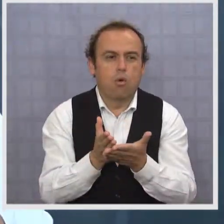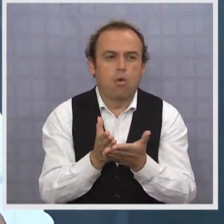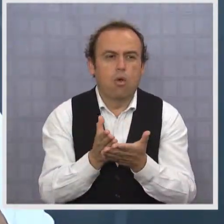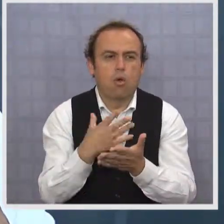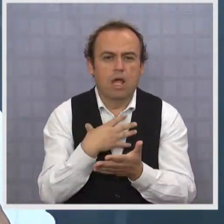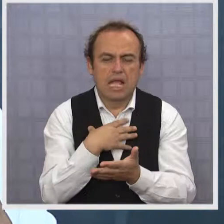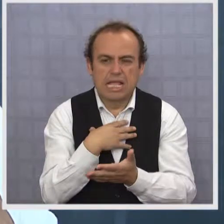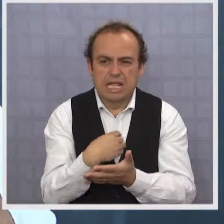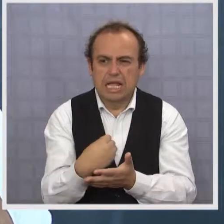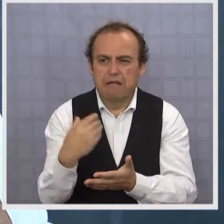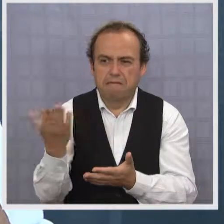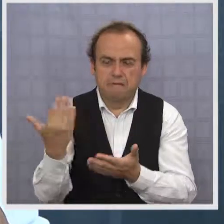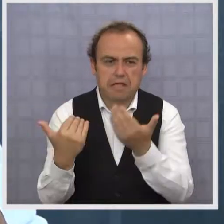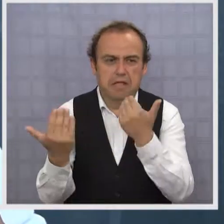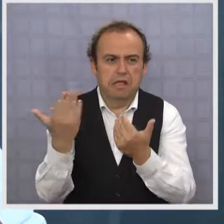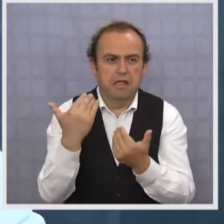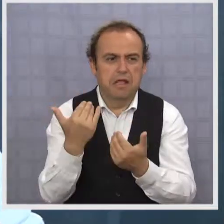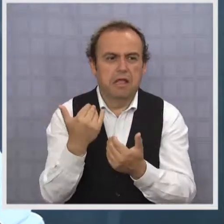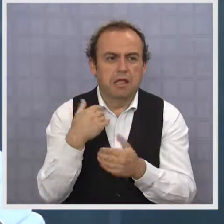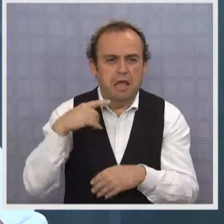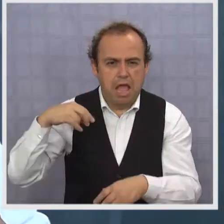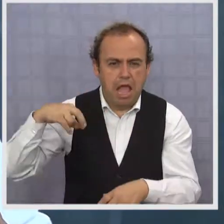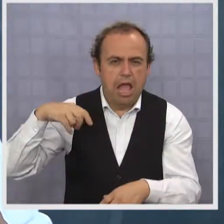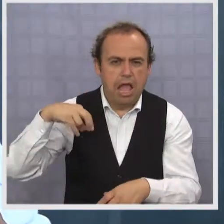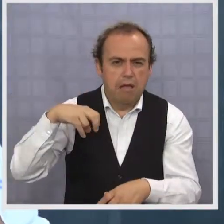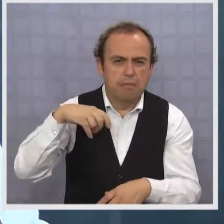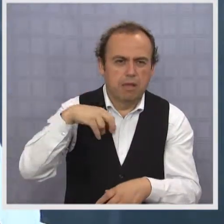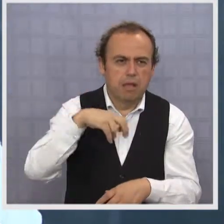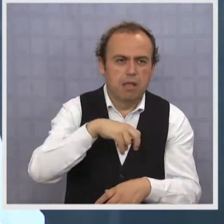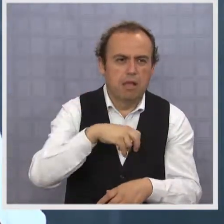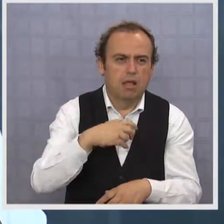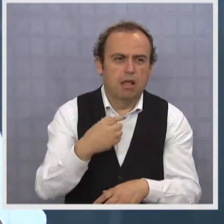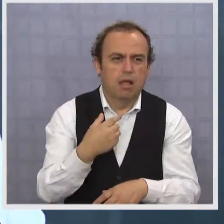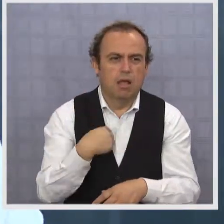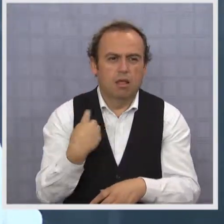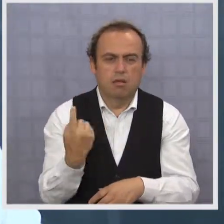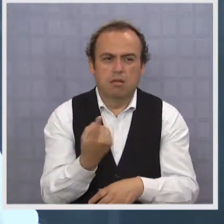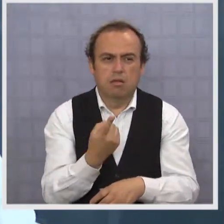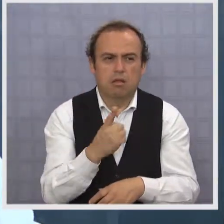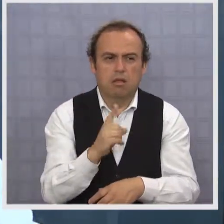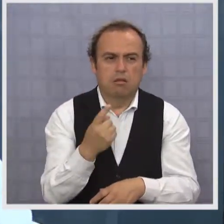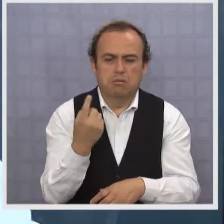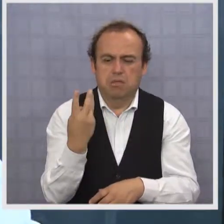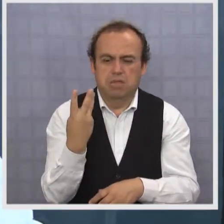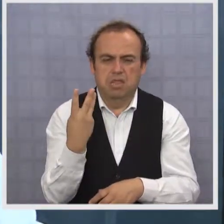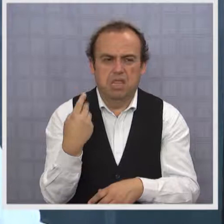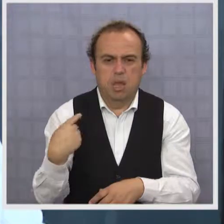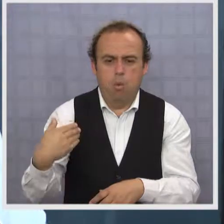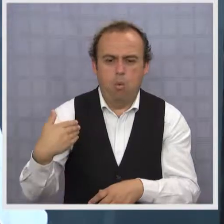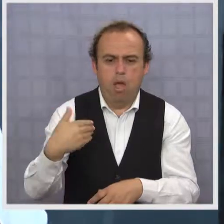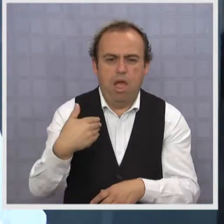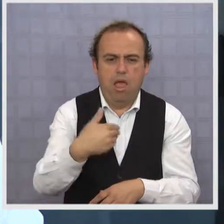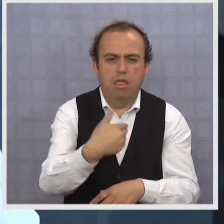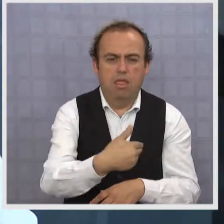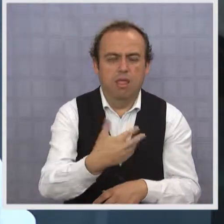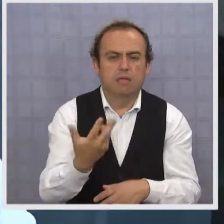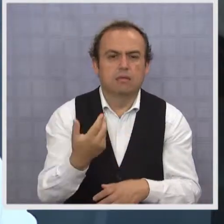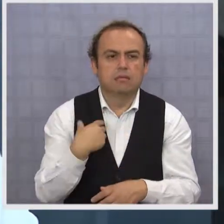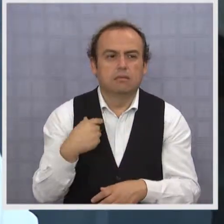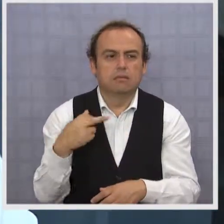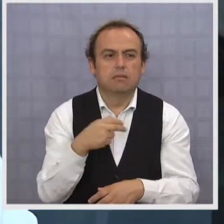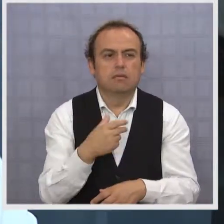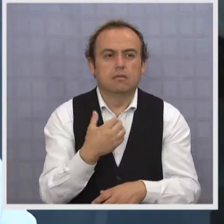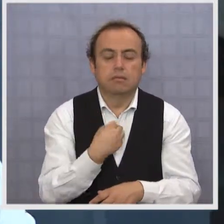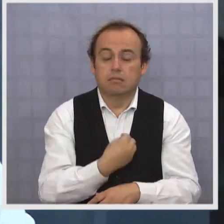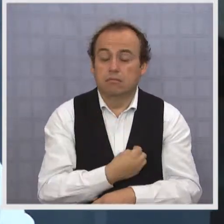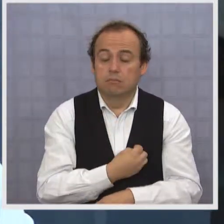con sus hijos, viniendo a pie, caminando a pie, lo que ahora nosotros no caminamos 3 cuadras. Entonces, amigo,